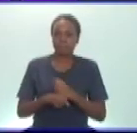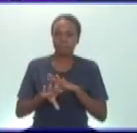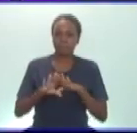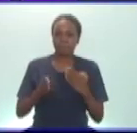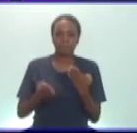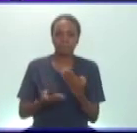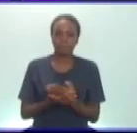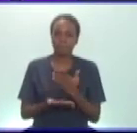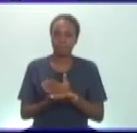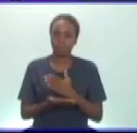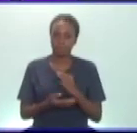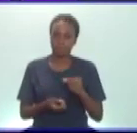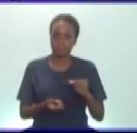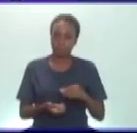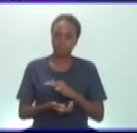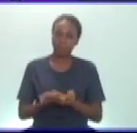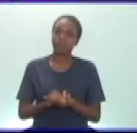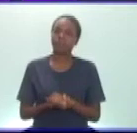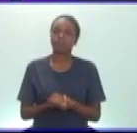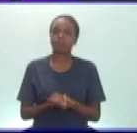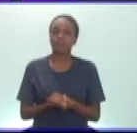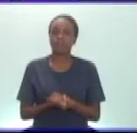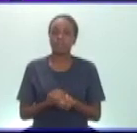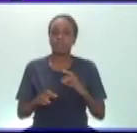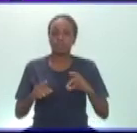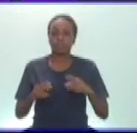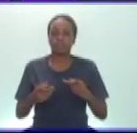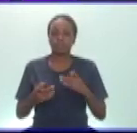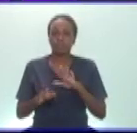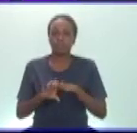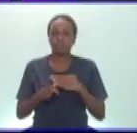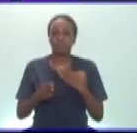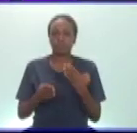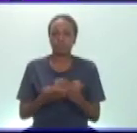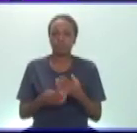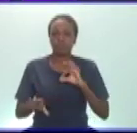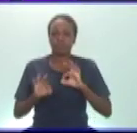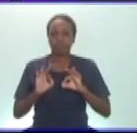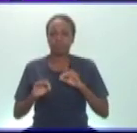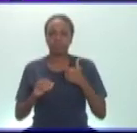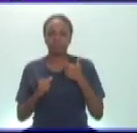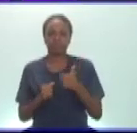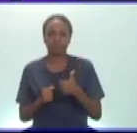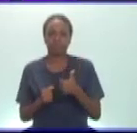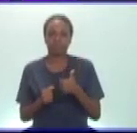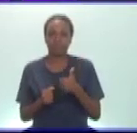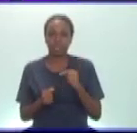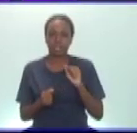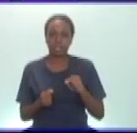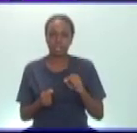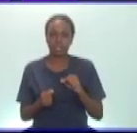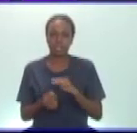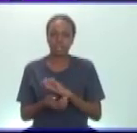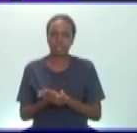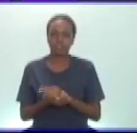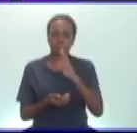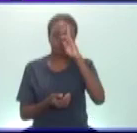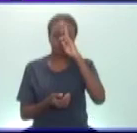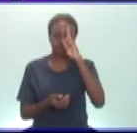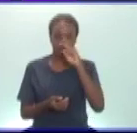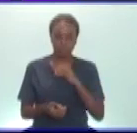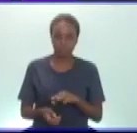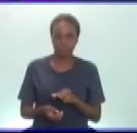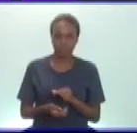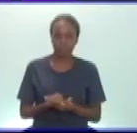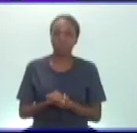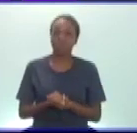con calidad. Les reitero, seguir tomando todas las medidas higiénico-sanitarias que ha dictado la dirección de nuestro país,